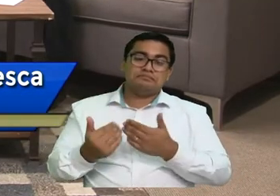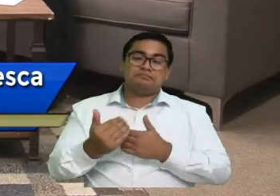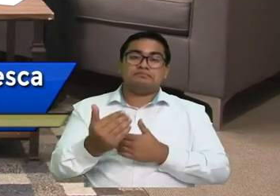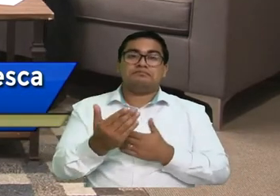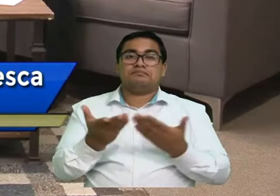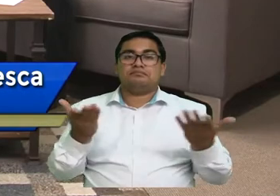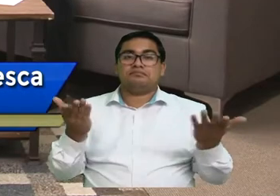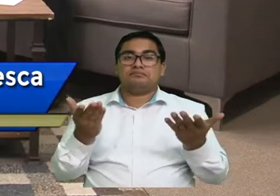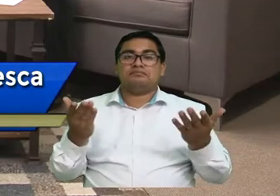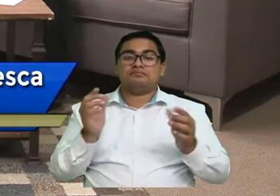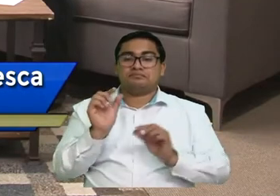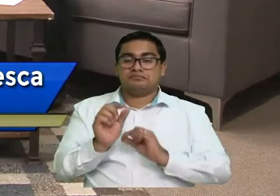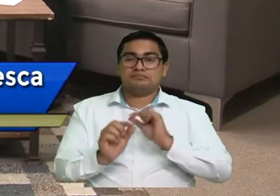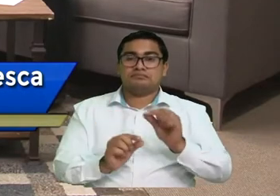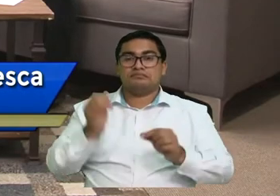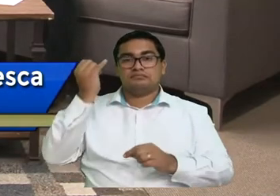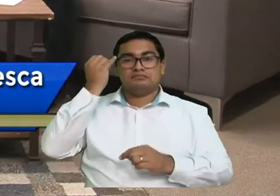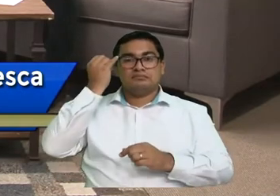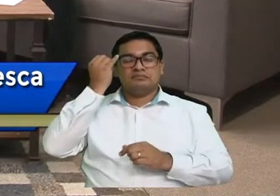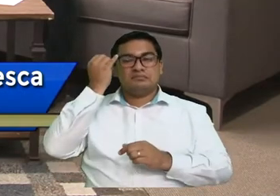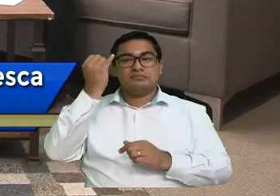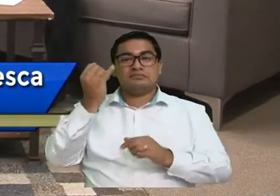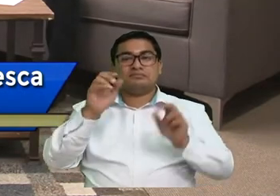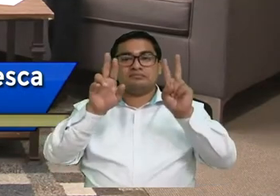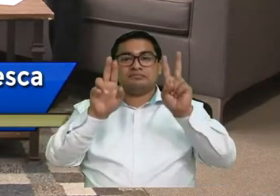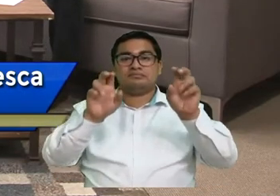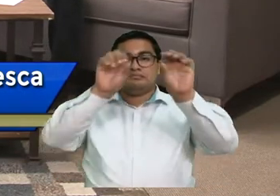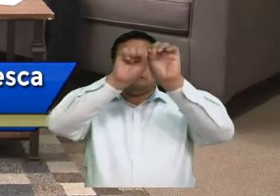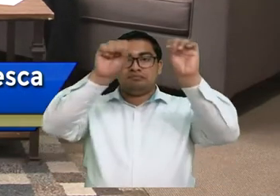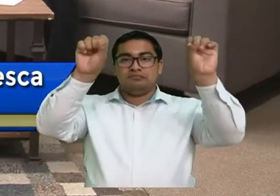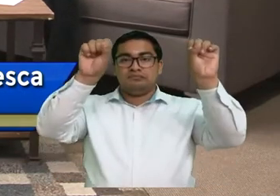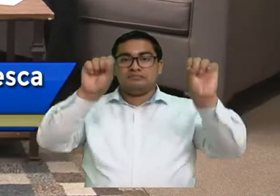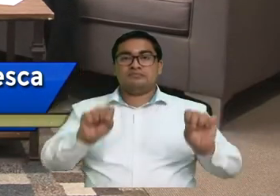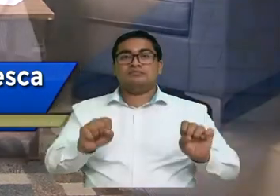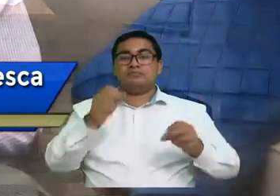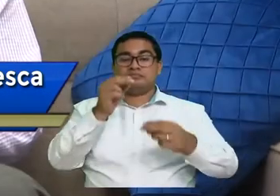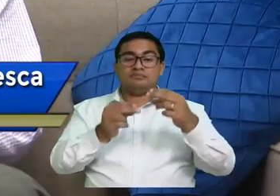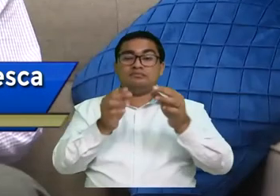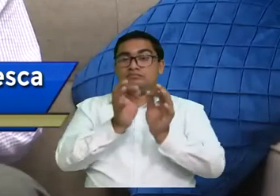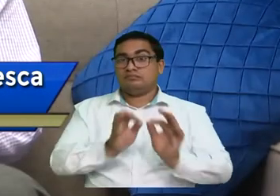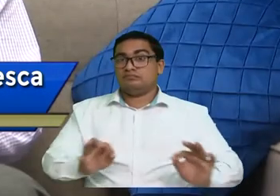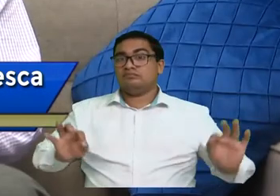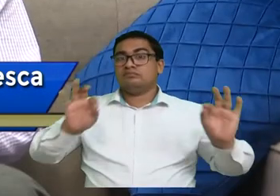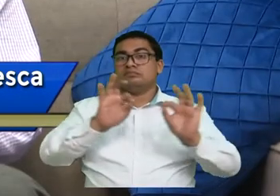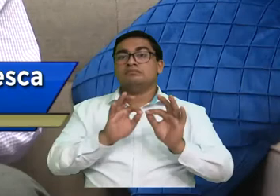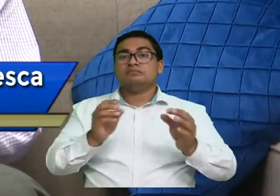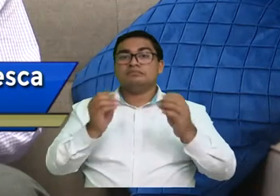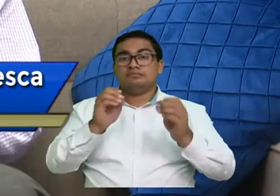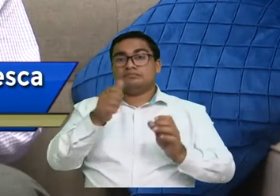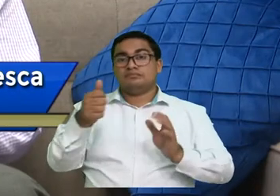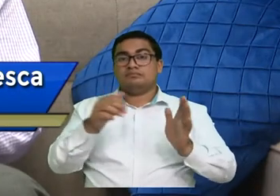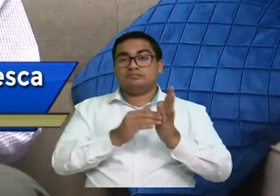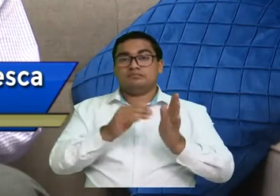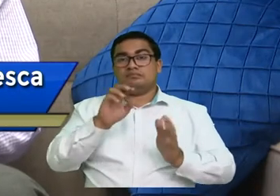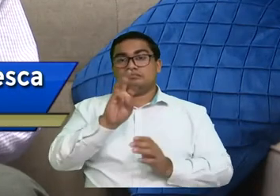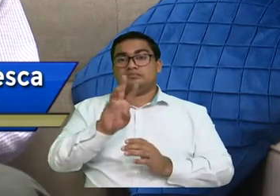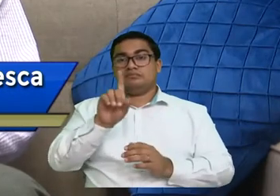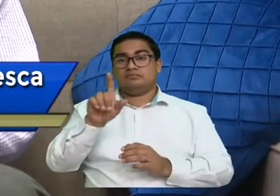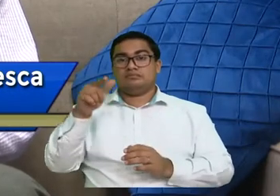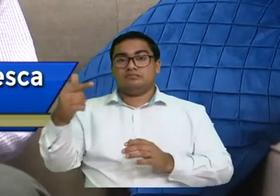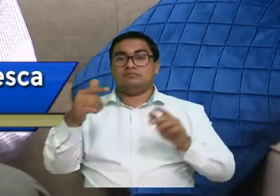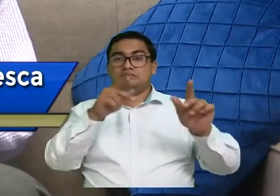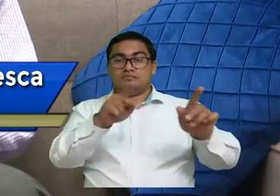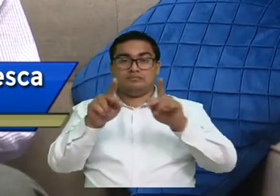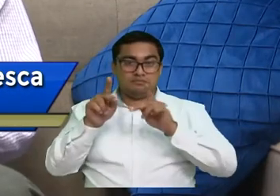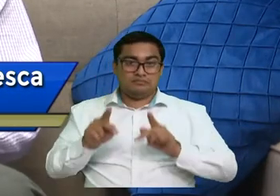venido planteándose en torno a estas capacitaciones, cifra bastante importante, 6.317